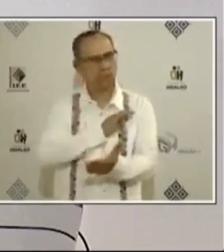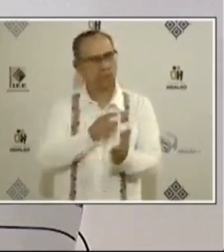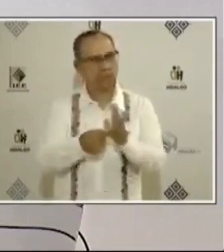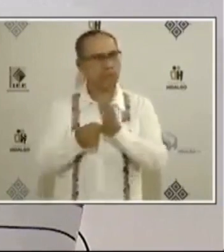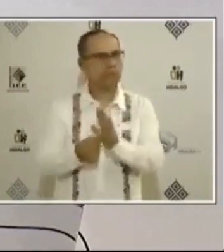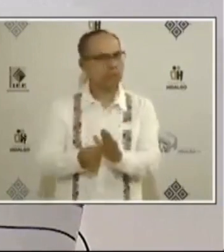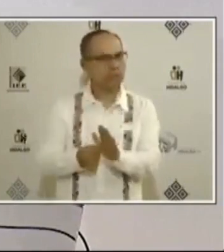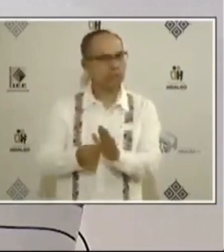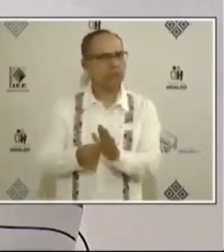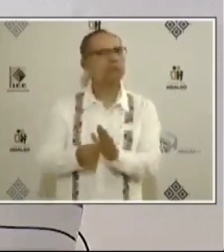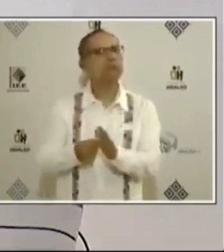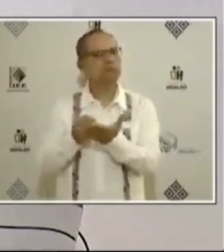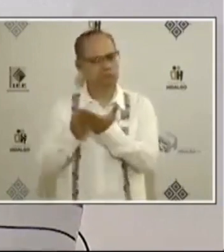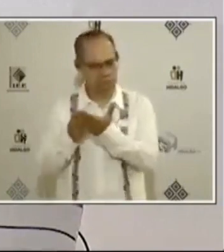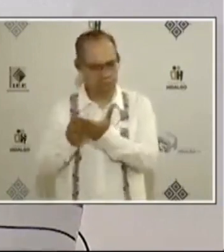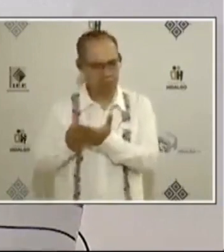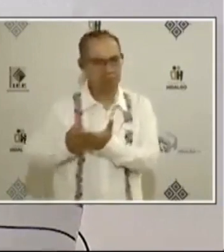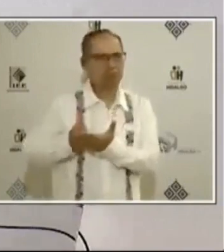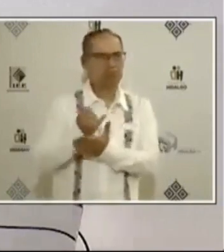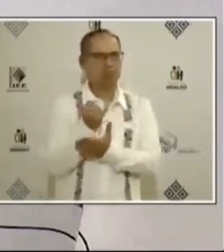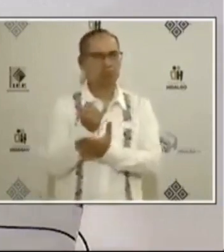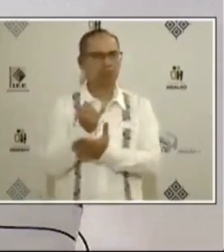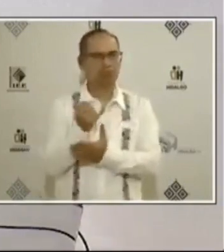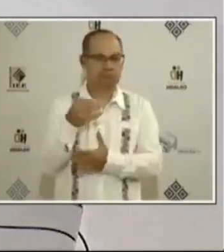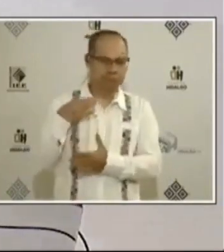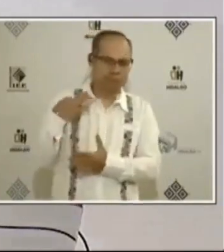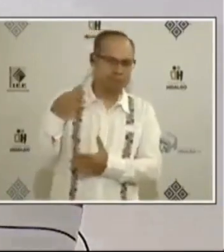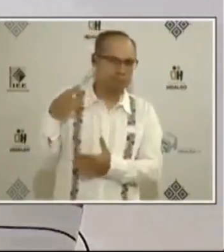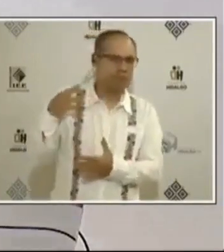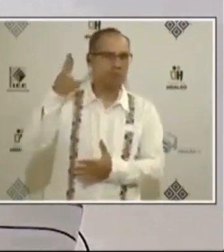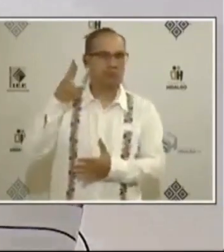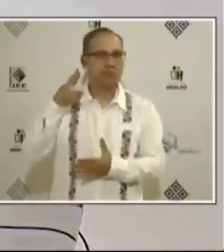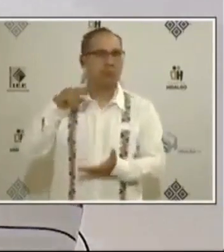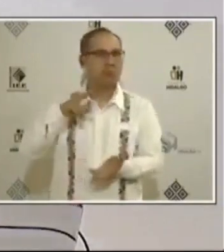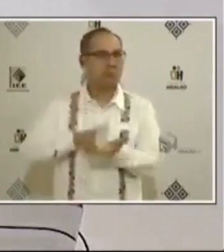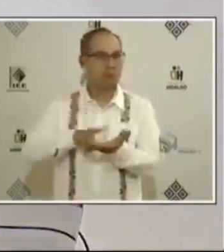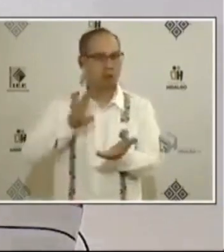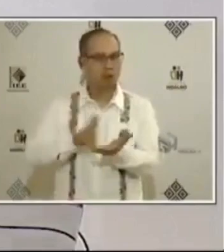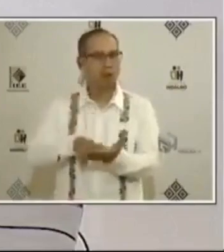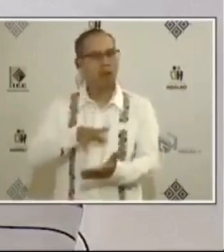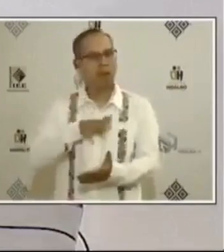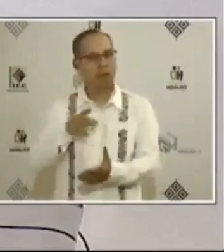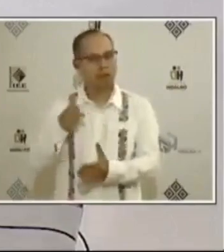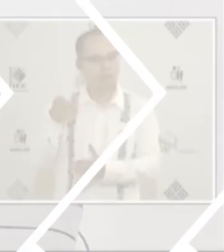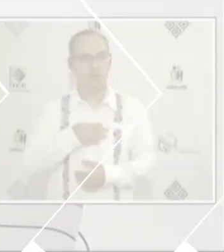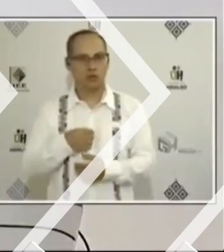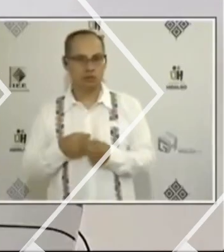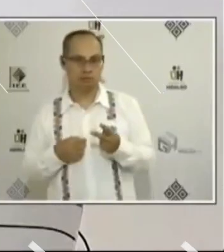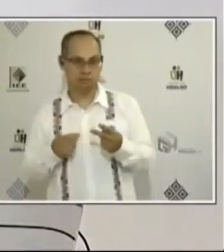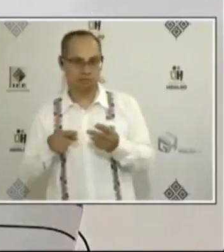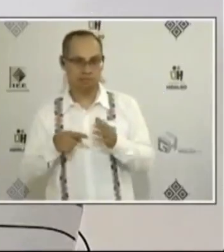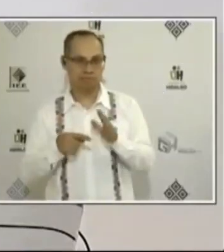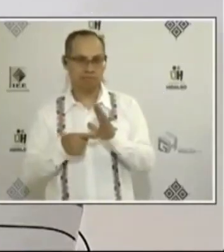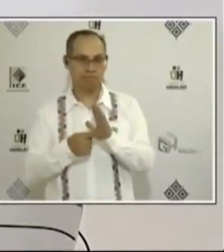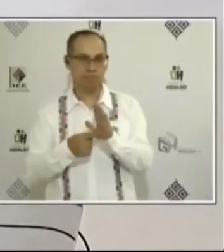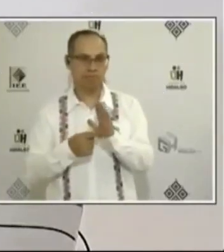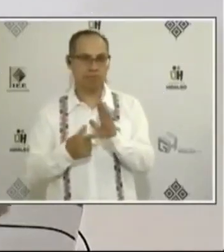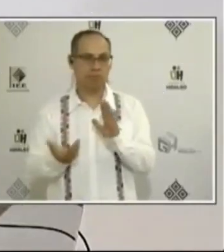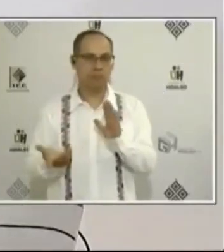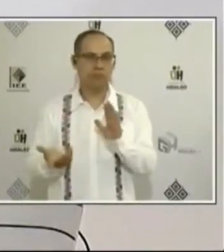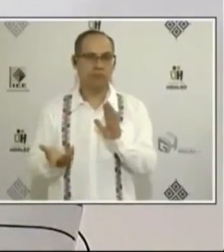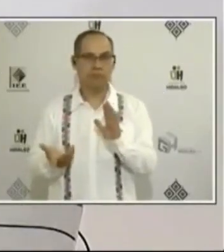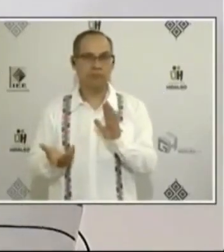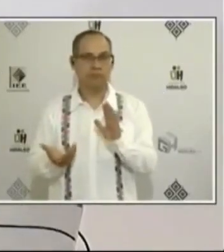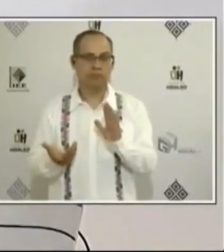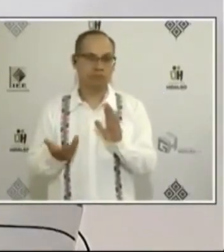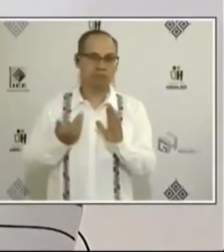con decisión, con fortaleza, con valores. Aprovechemos esta oportunidad. Tengo el enorme